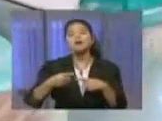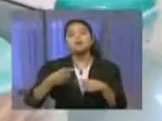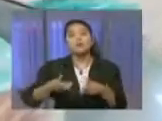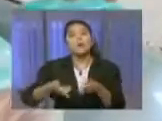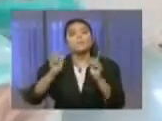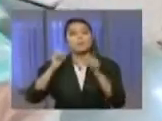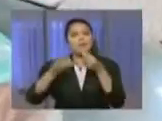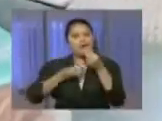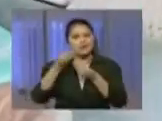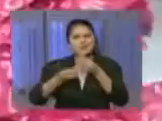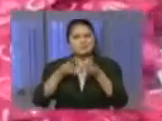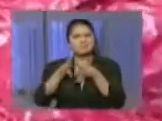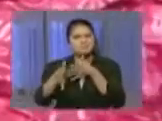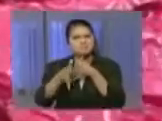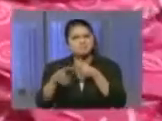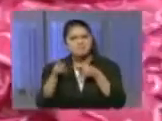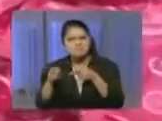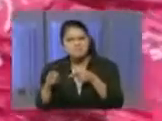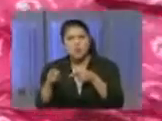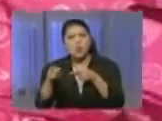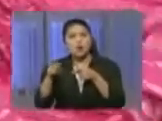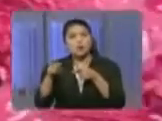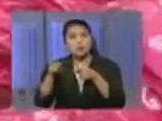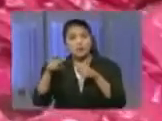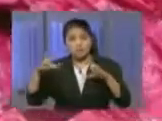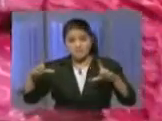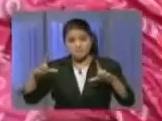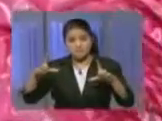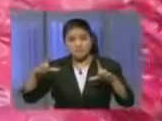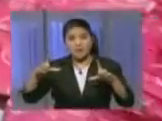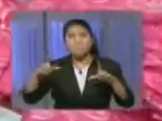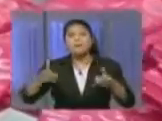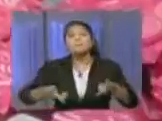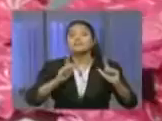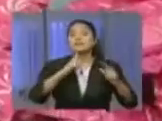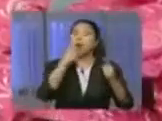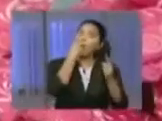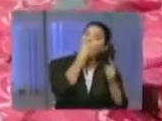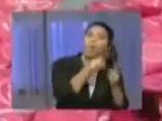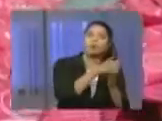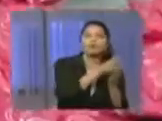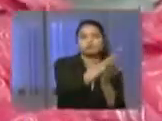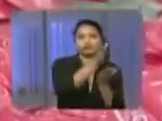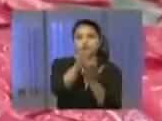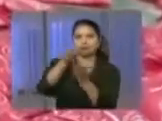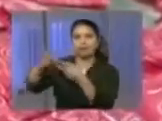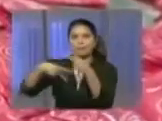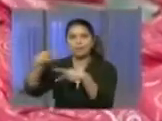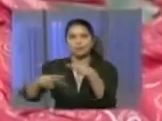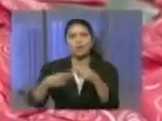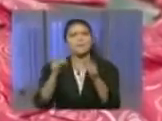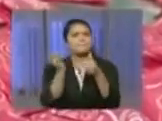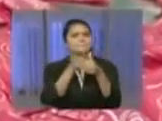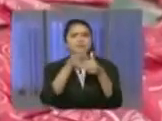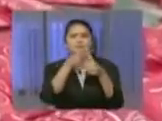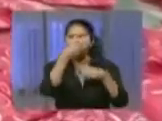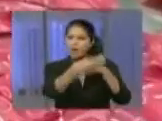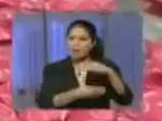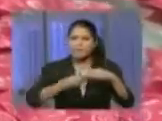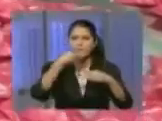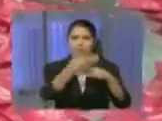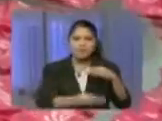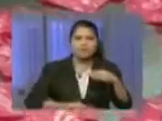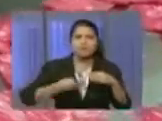generar materia prima para activar las otras líneas de producción sobre todo papel higiénico papel